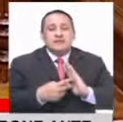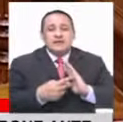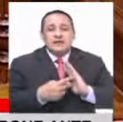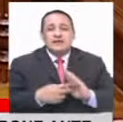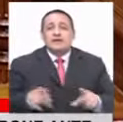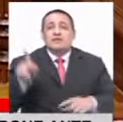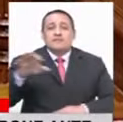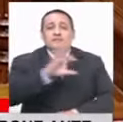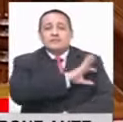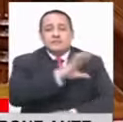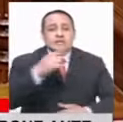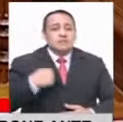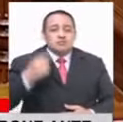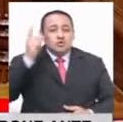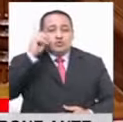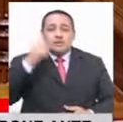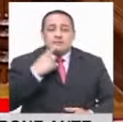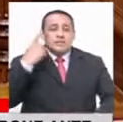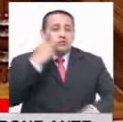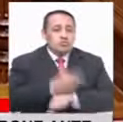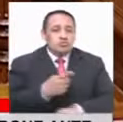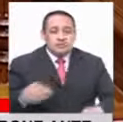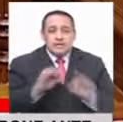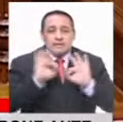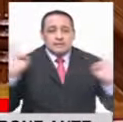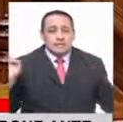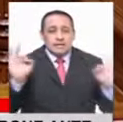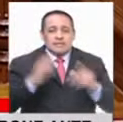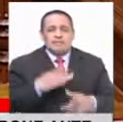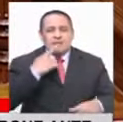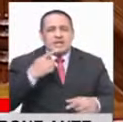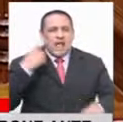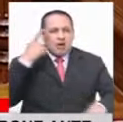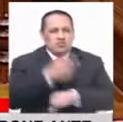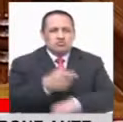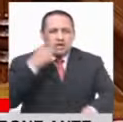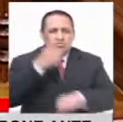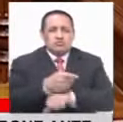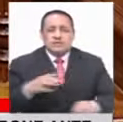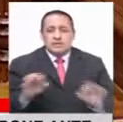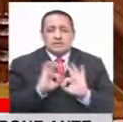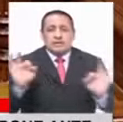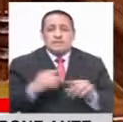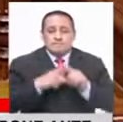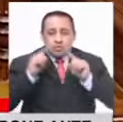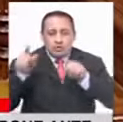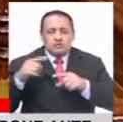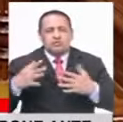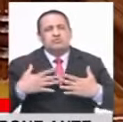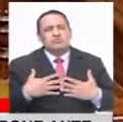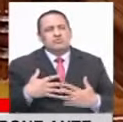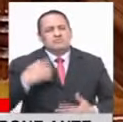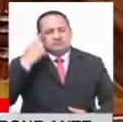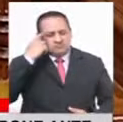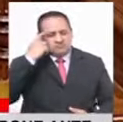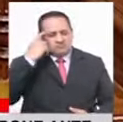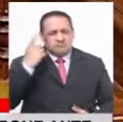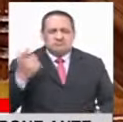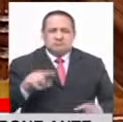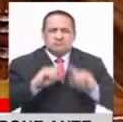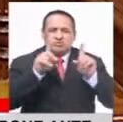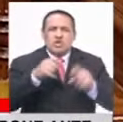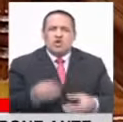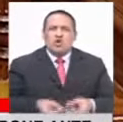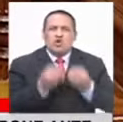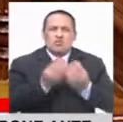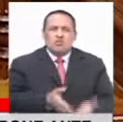los fiscales ni siquiera han denunciado ni mucho menos formulado acusación. Por lo tanto, me pregunto, ¿cómo se podría